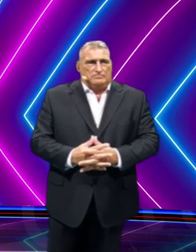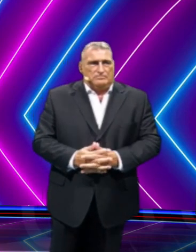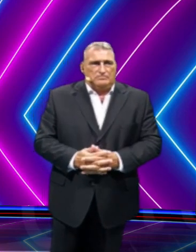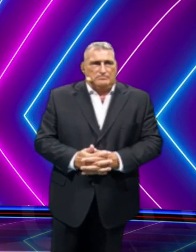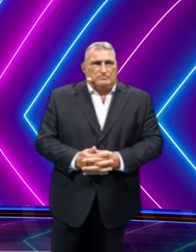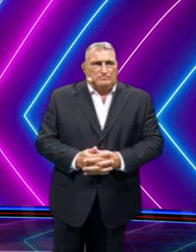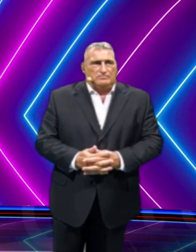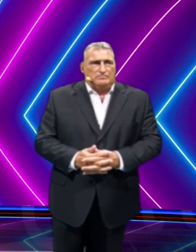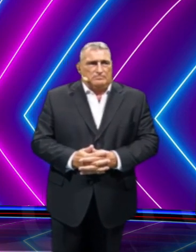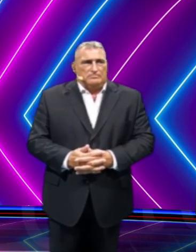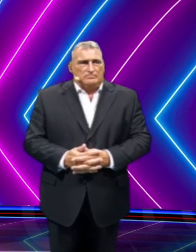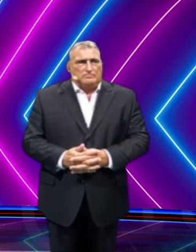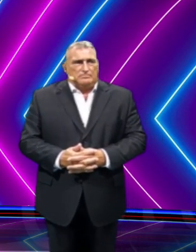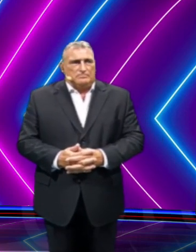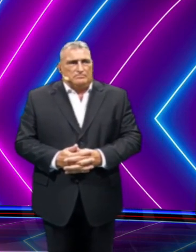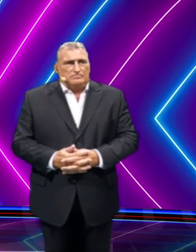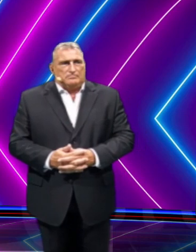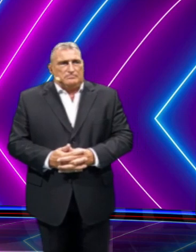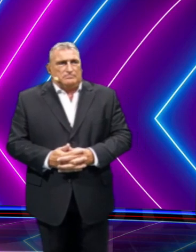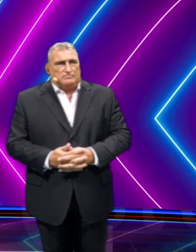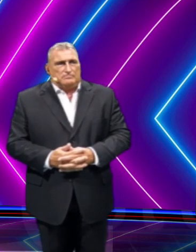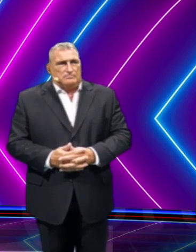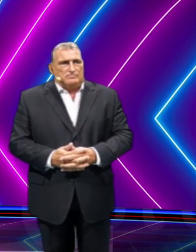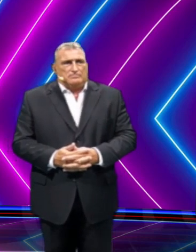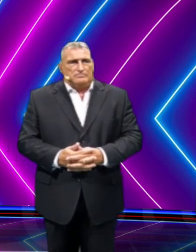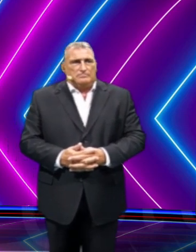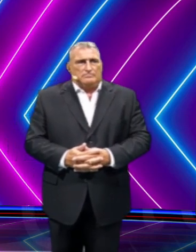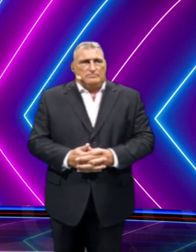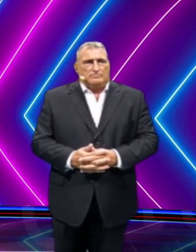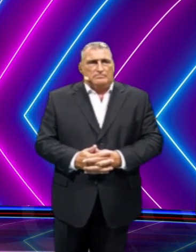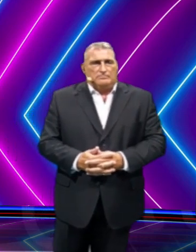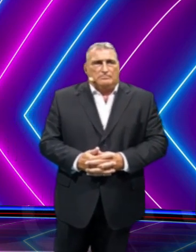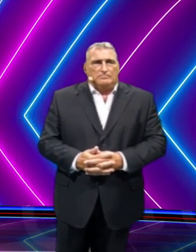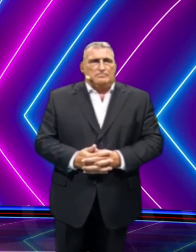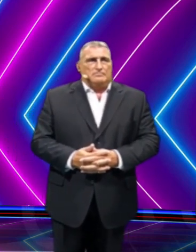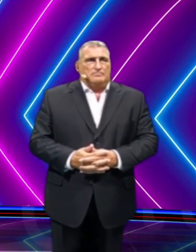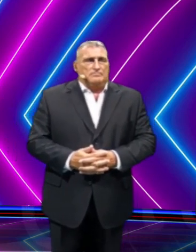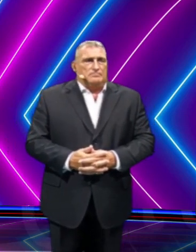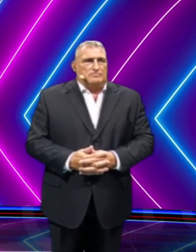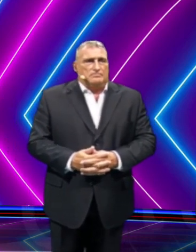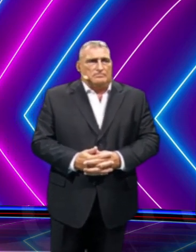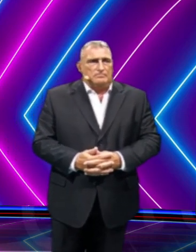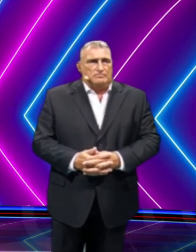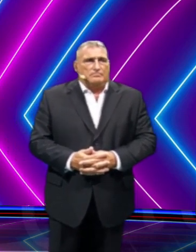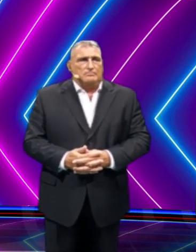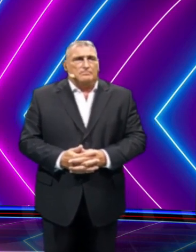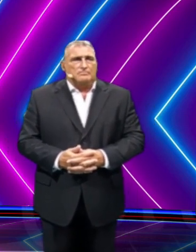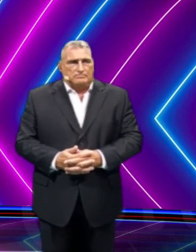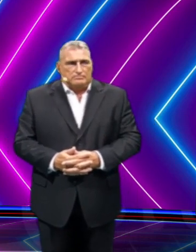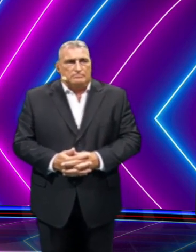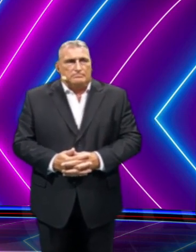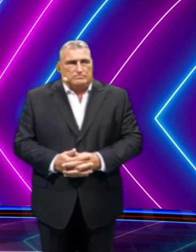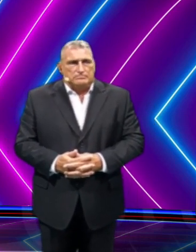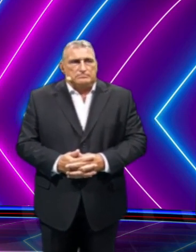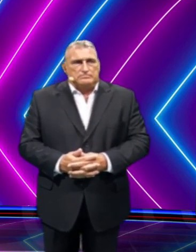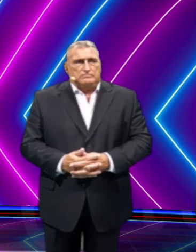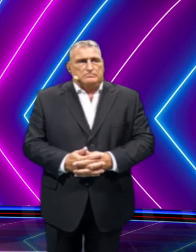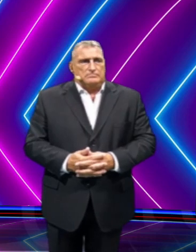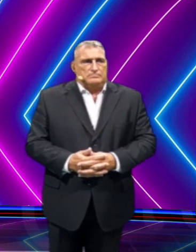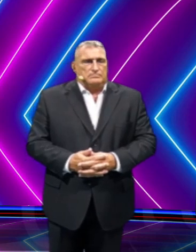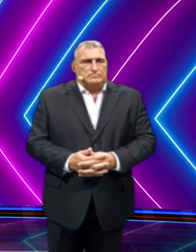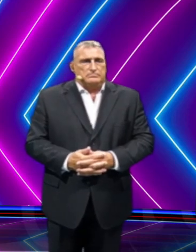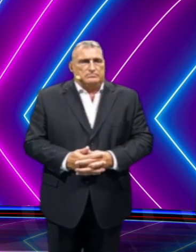montón de comentarios desafortunados y que no está bueno, pero bueno, es como que la gente también sale muy acalorada a decir un montón de cosas y eso